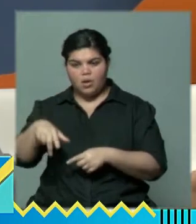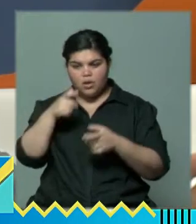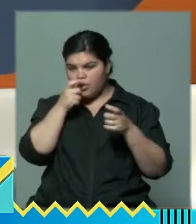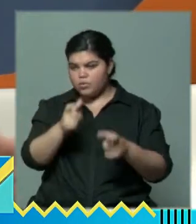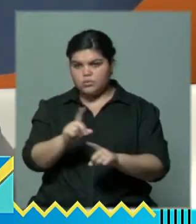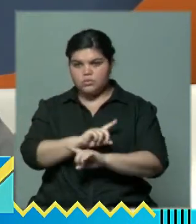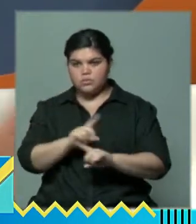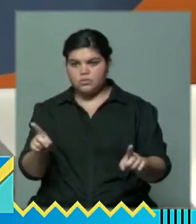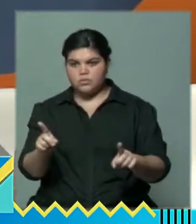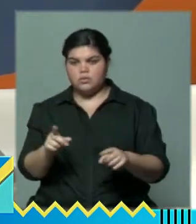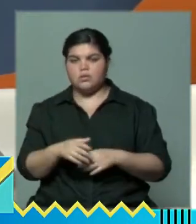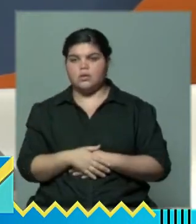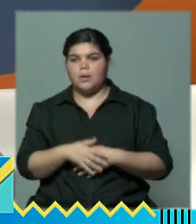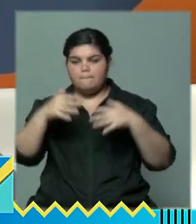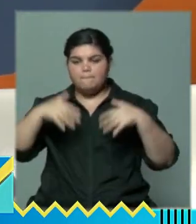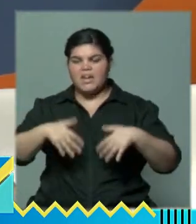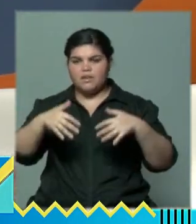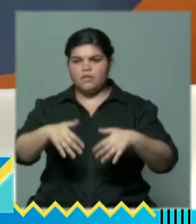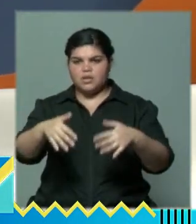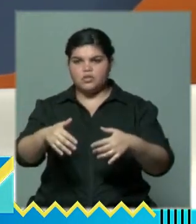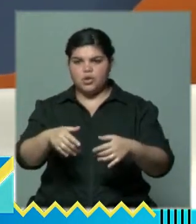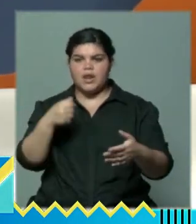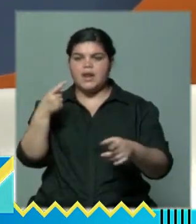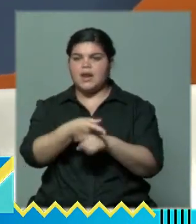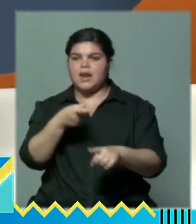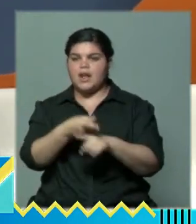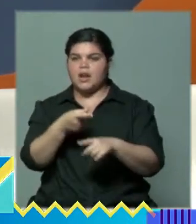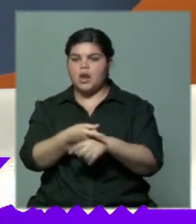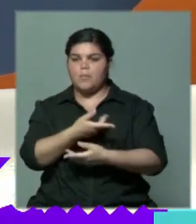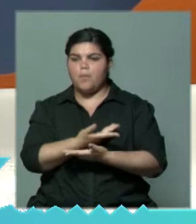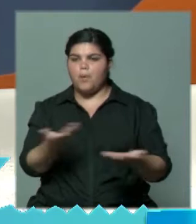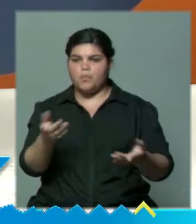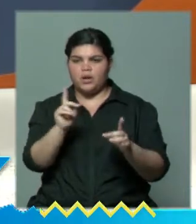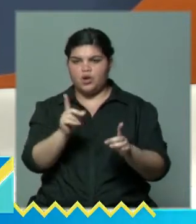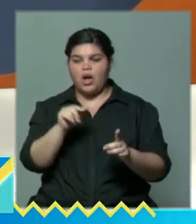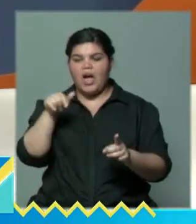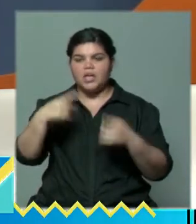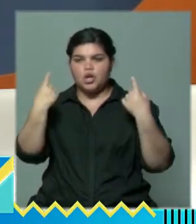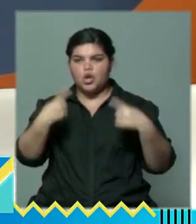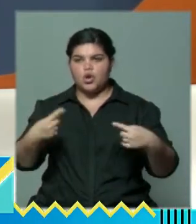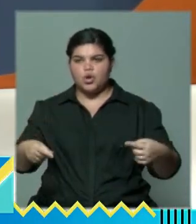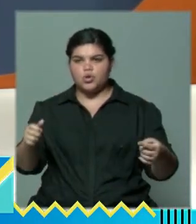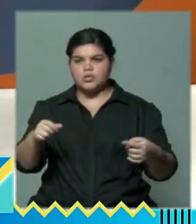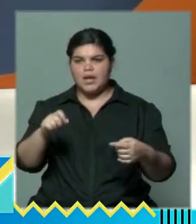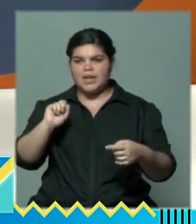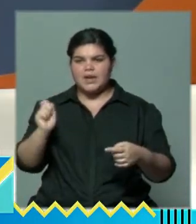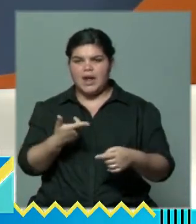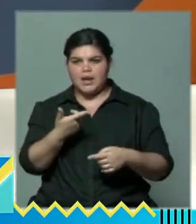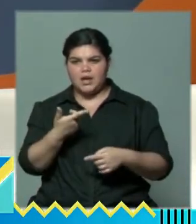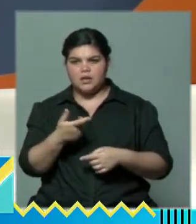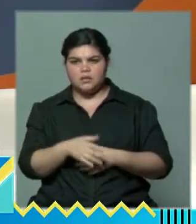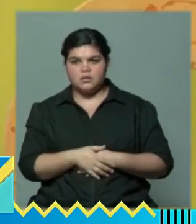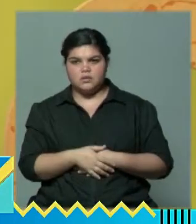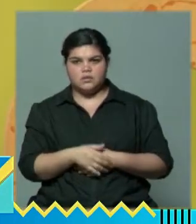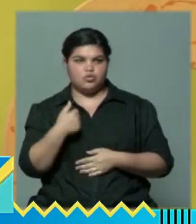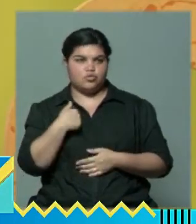las manifestaciones ni los reclamos populares, digamos. Hoy se reguló una conducta de tener elementos extraños. Yo estoy imputado por participar en una. Sí, bueno,